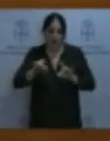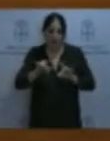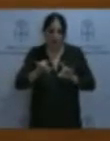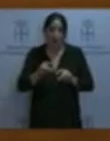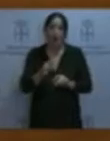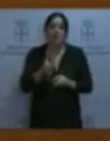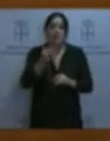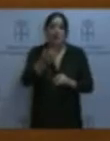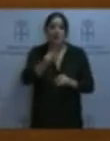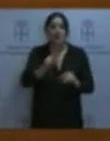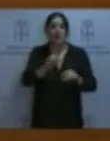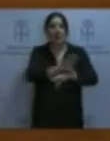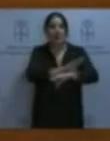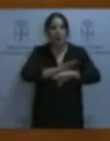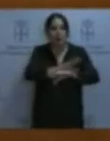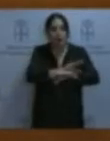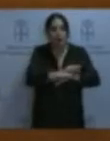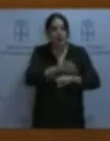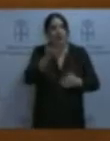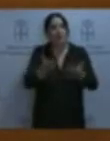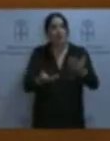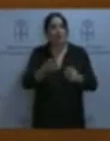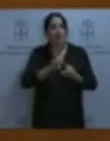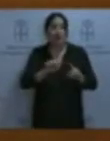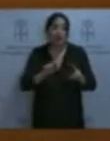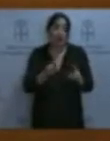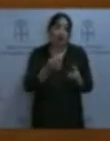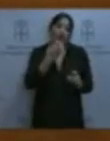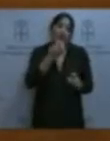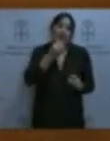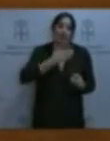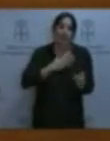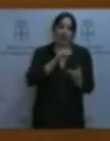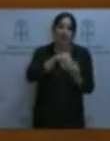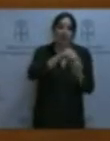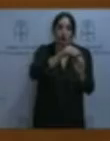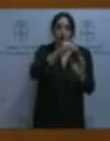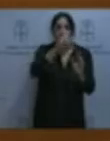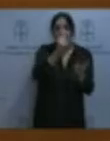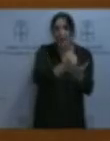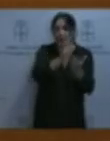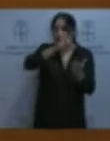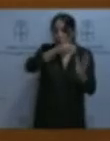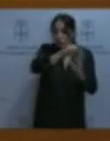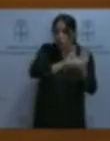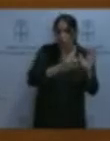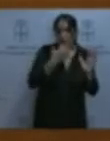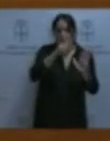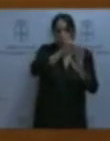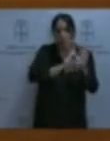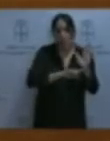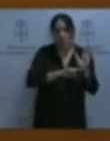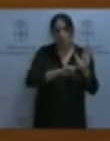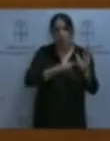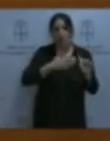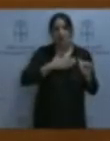que la Administración no contempló que los bienes que ya estaban en otros registros, como el Inventario de Patrimonio Arquitectónico de Asturias